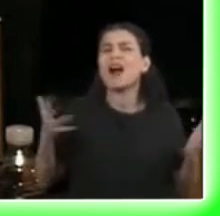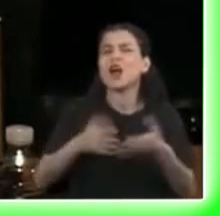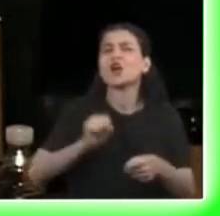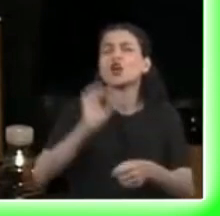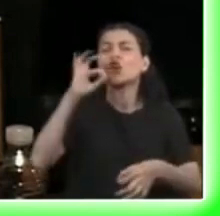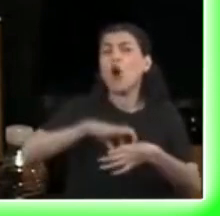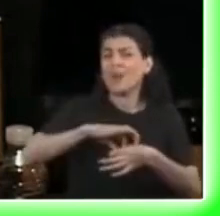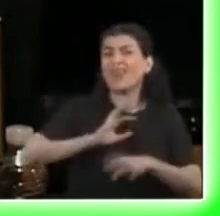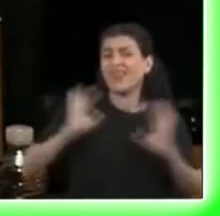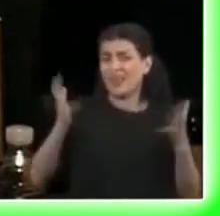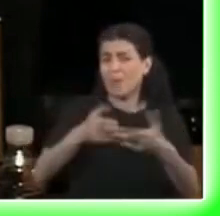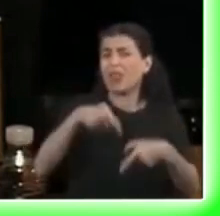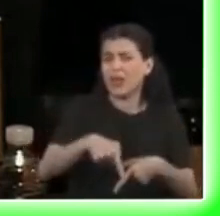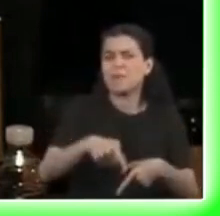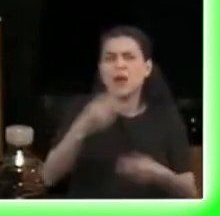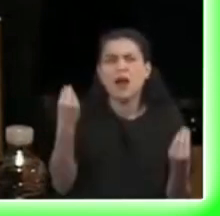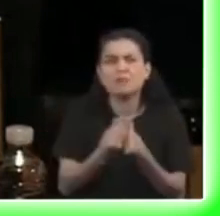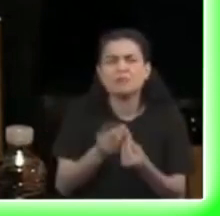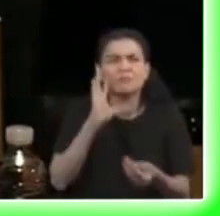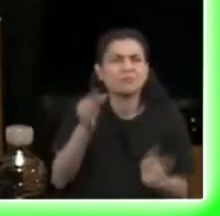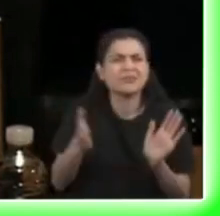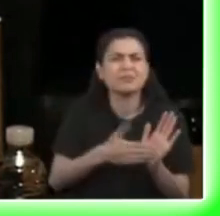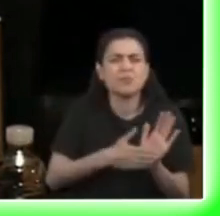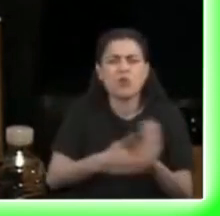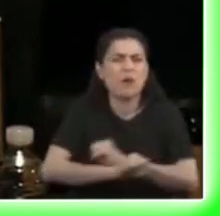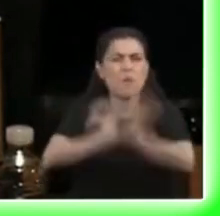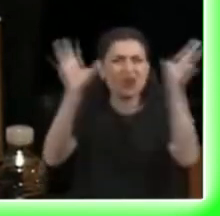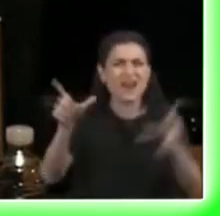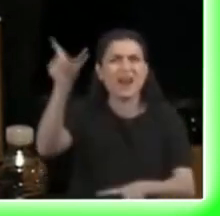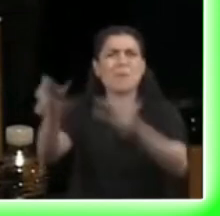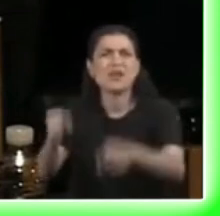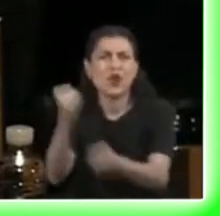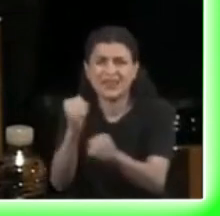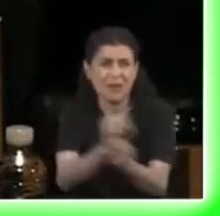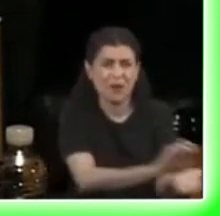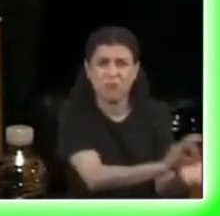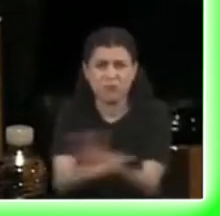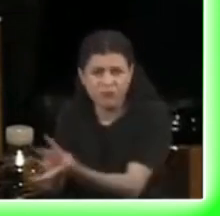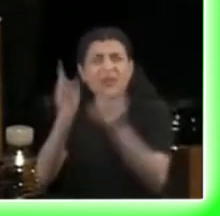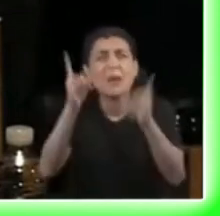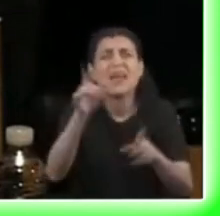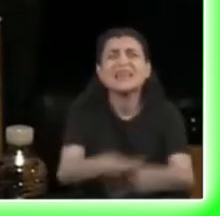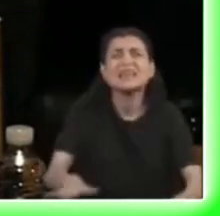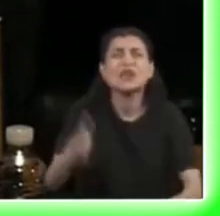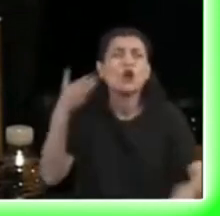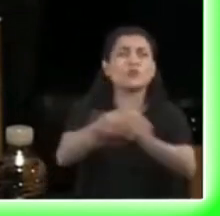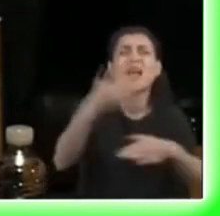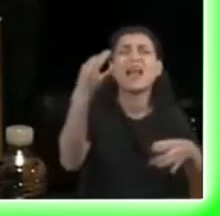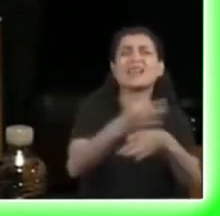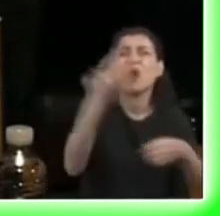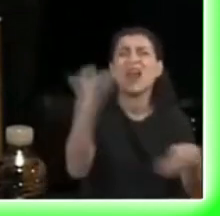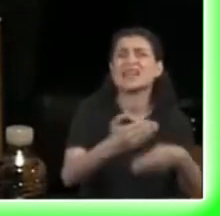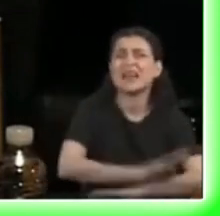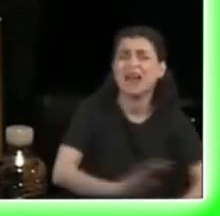gente sin trabajo y a los chicos sin estudio por más de un año, mientras los políticos, que se llenaban la boca hablando de salvar vidas,